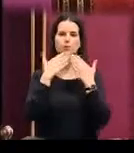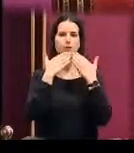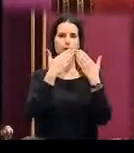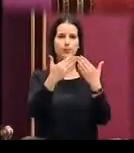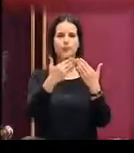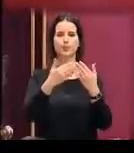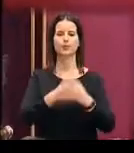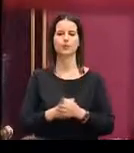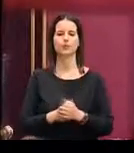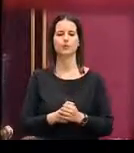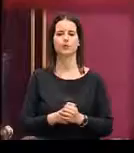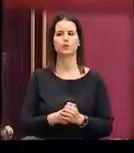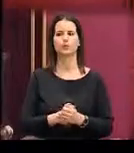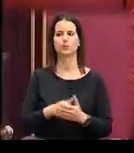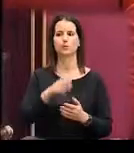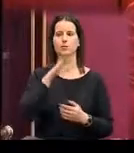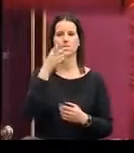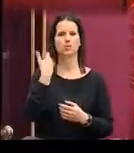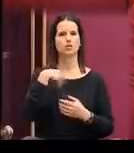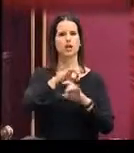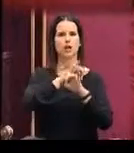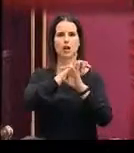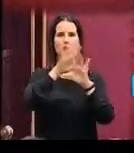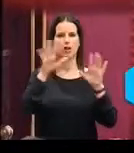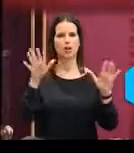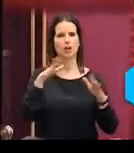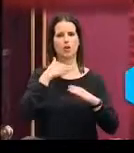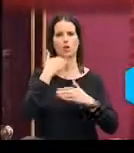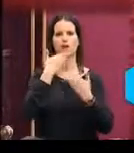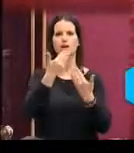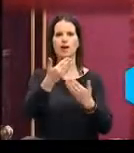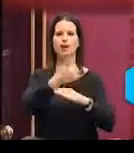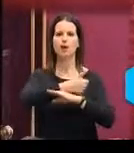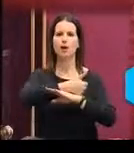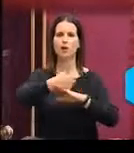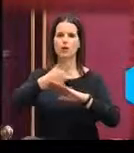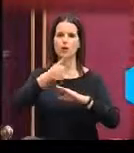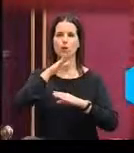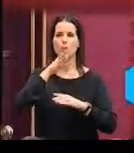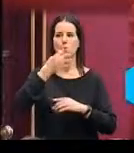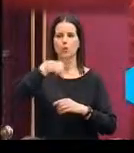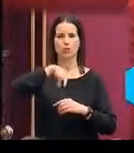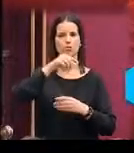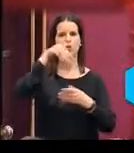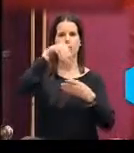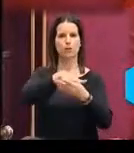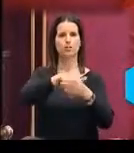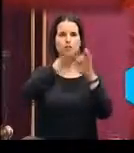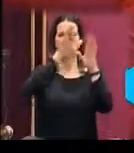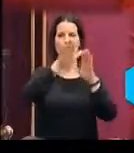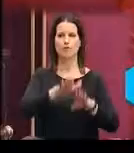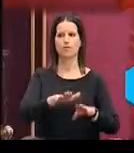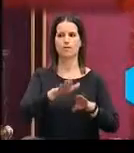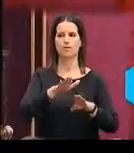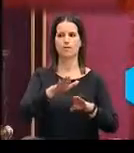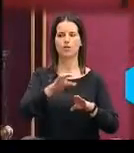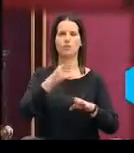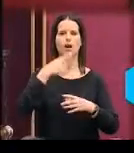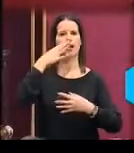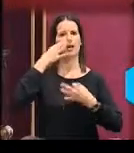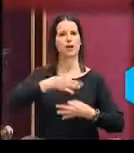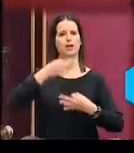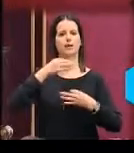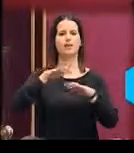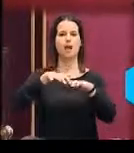Muchas gracias, señor alcalde. Pues creo que va a quedar claro que va a ser gracias a Ciudadanos, porque nosotros sí vamos a votar a favor, que se va a garantizar que el